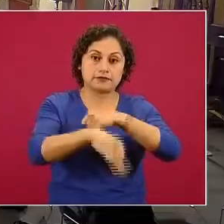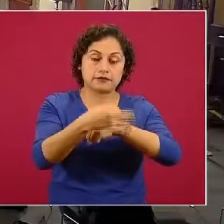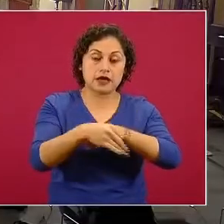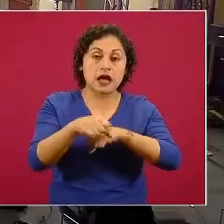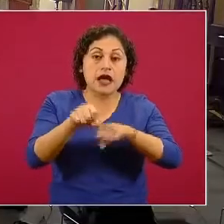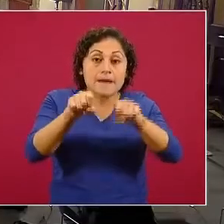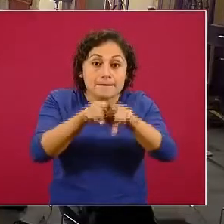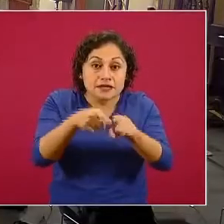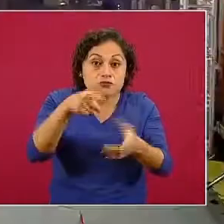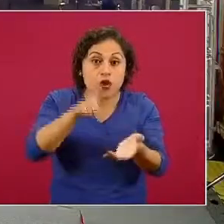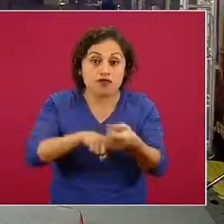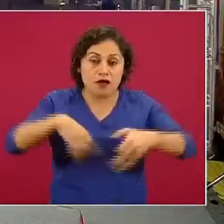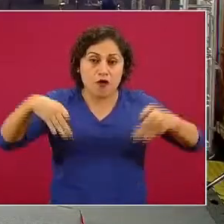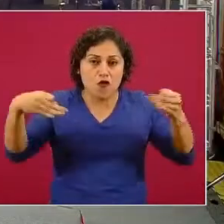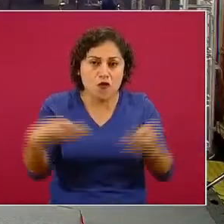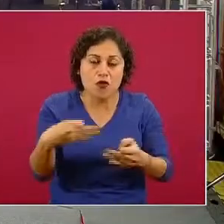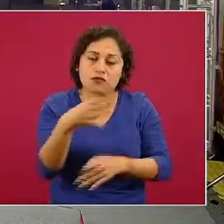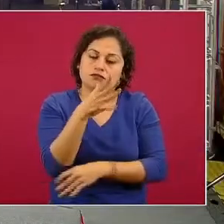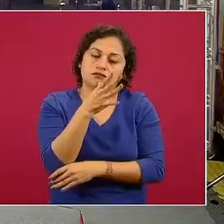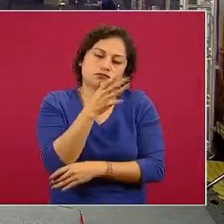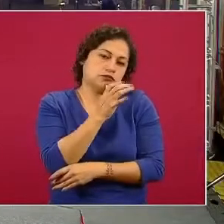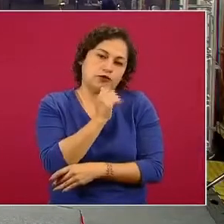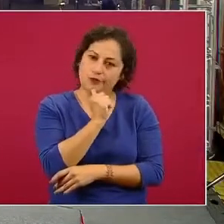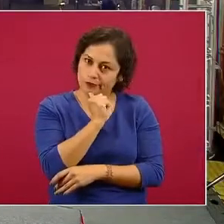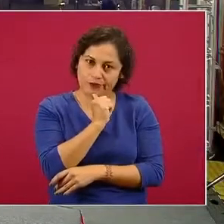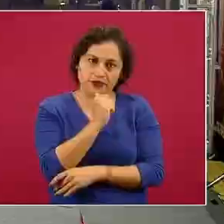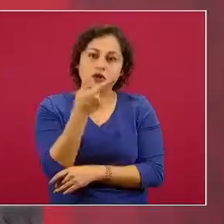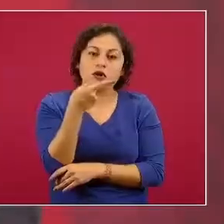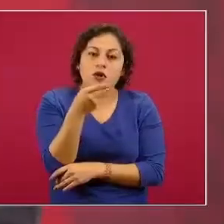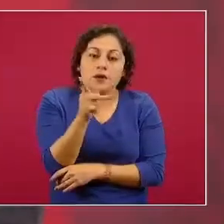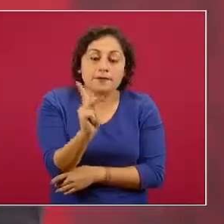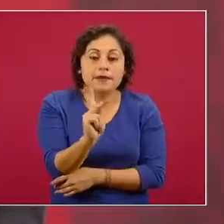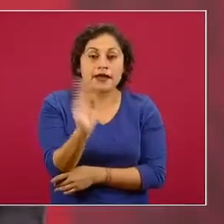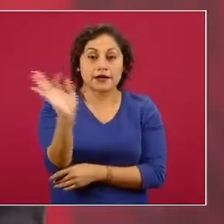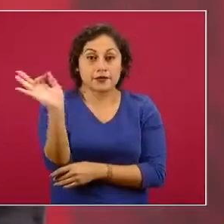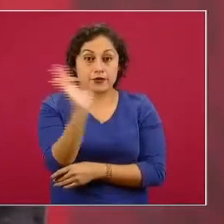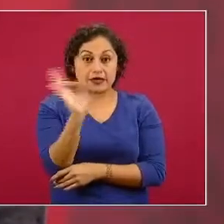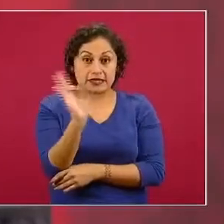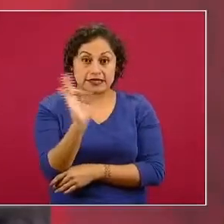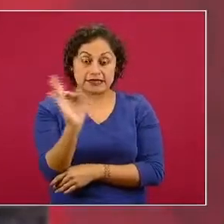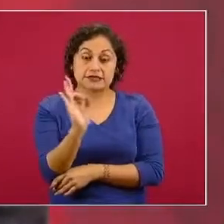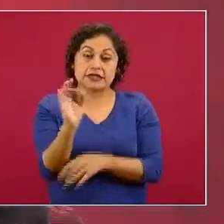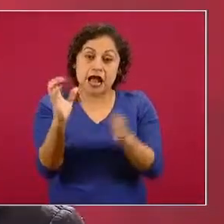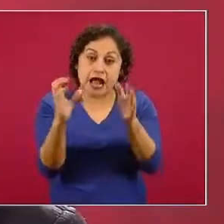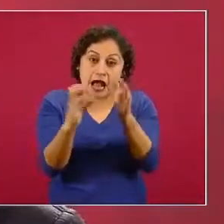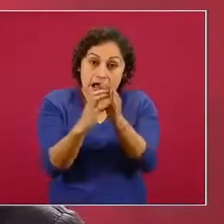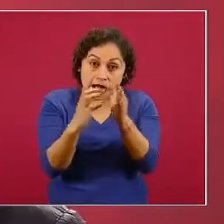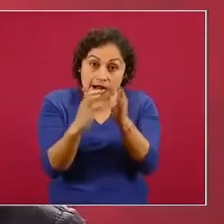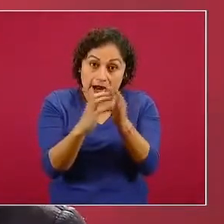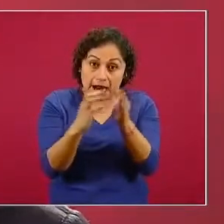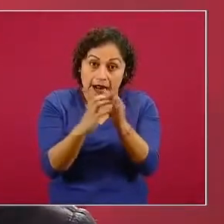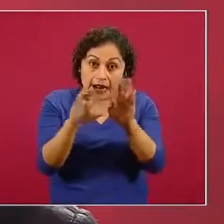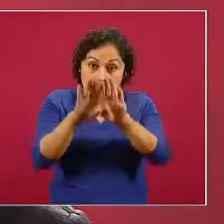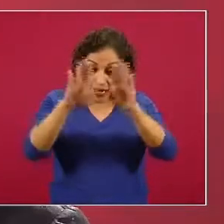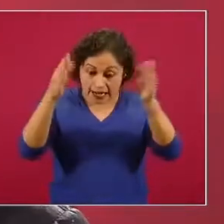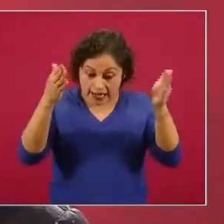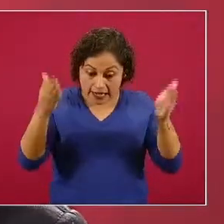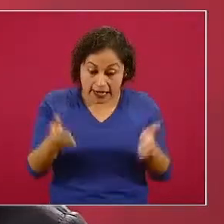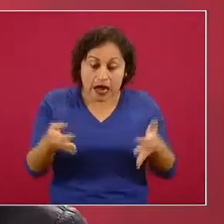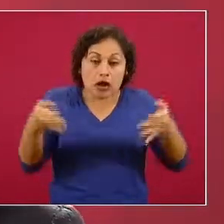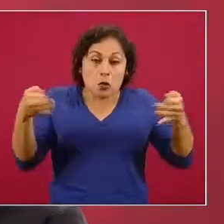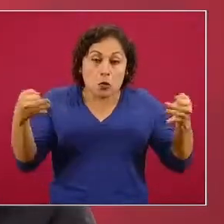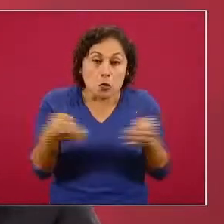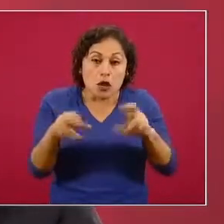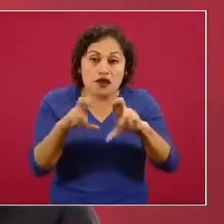ultracongelación, pero en condiciones no convencionales, estas cajas equipadas para tener hielo seco y